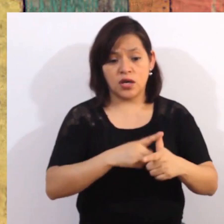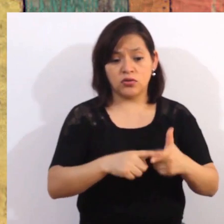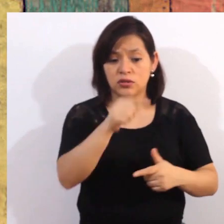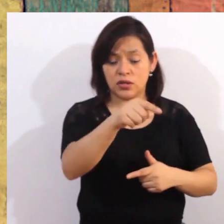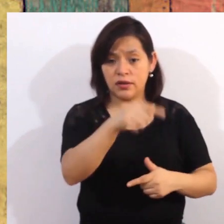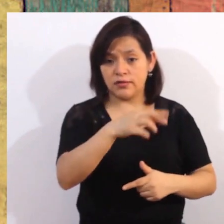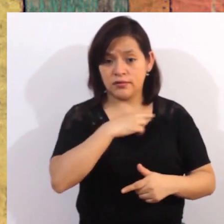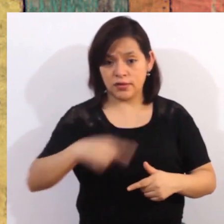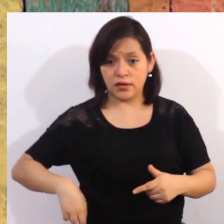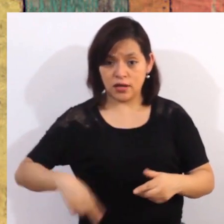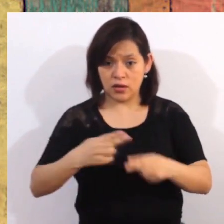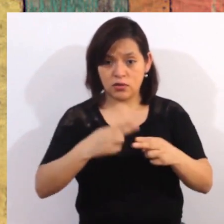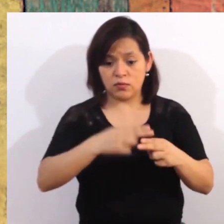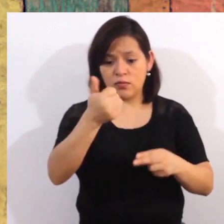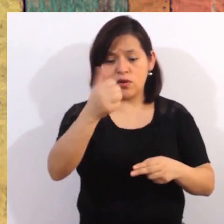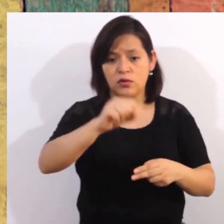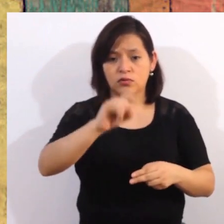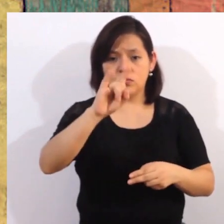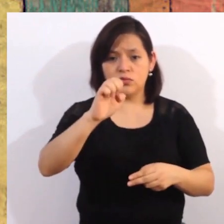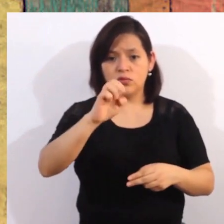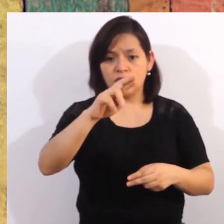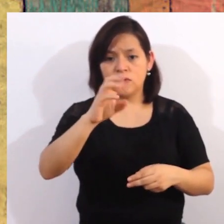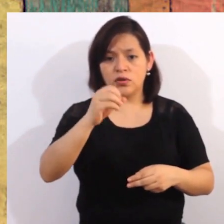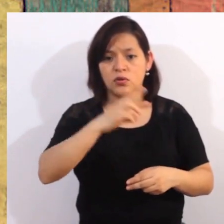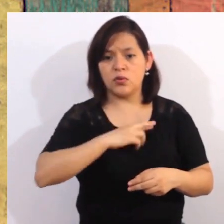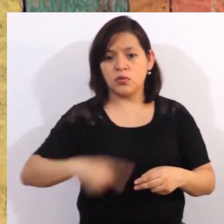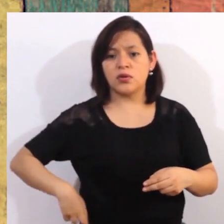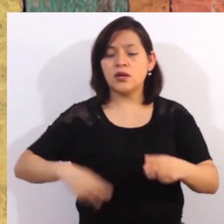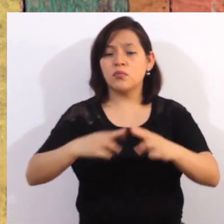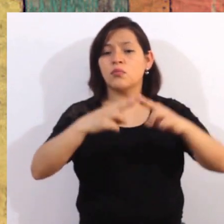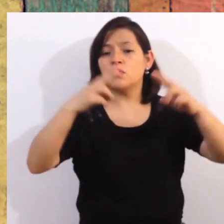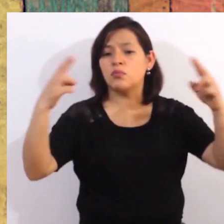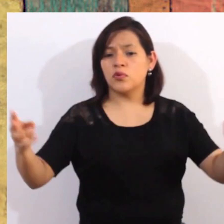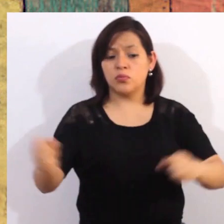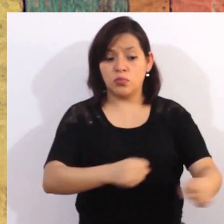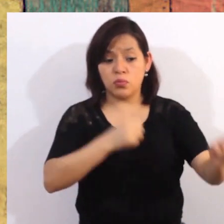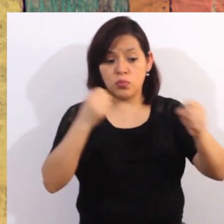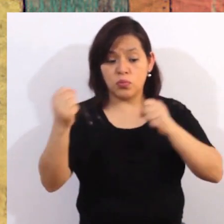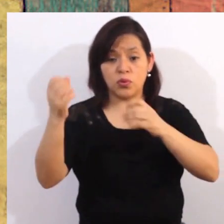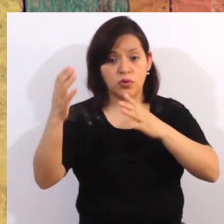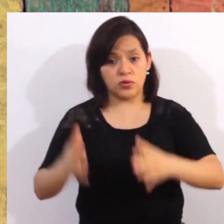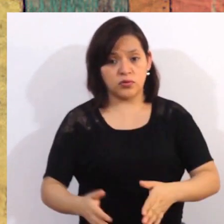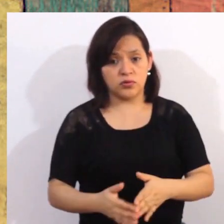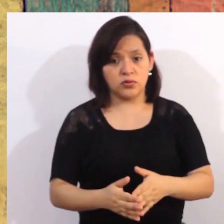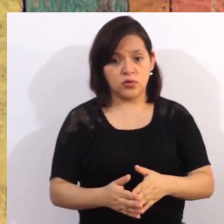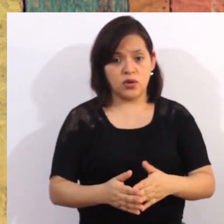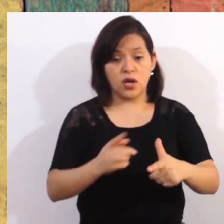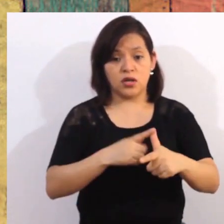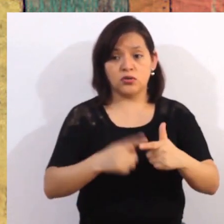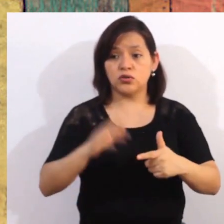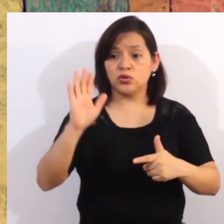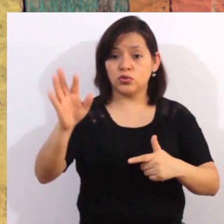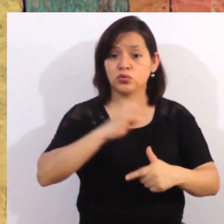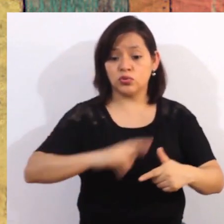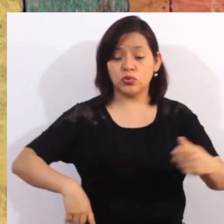poderoso, definitivamente tan poderoso que al hacerse grande, él decidió extender su